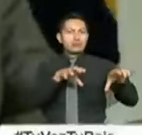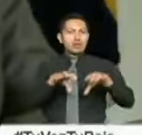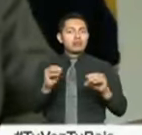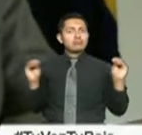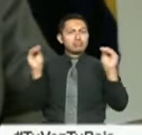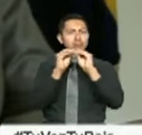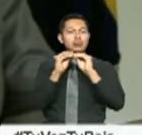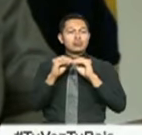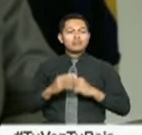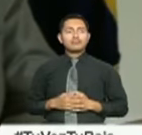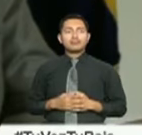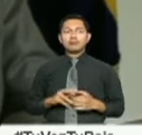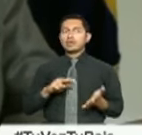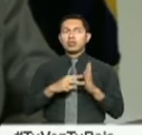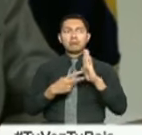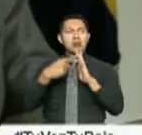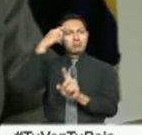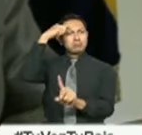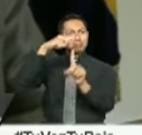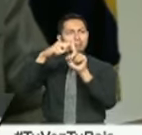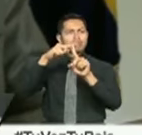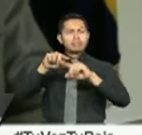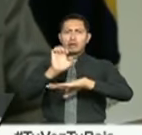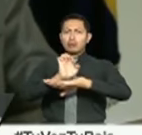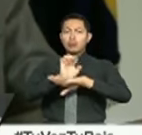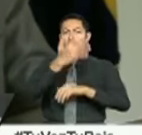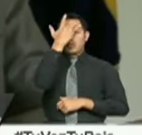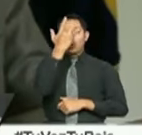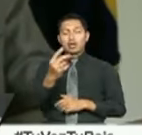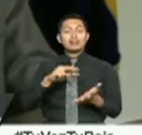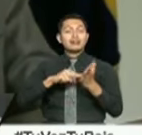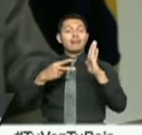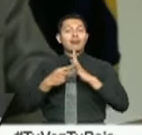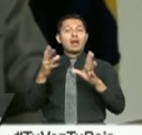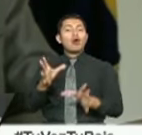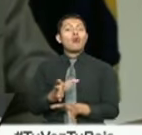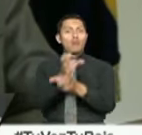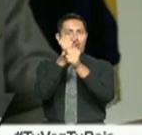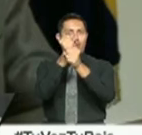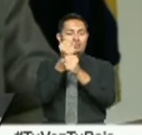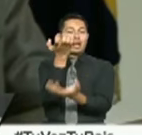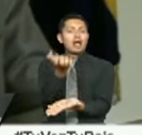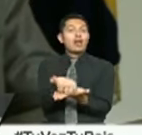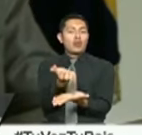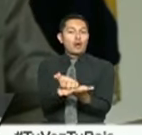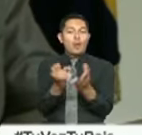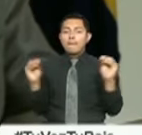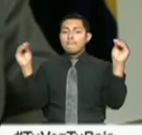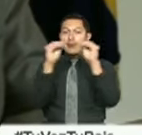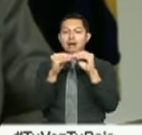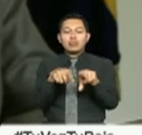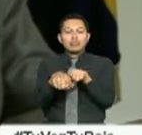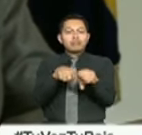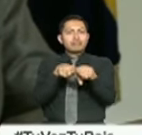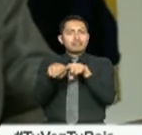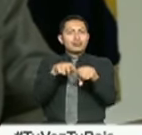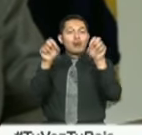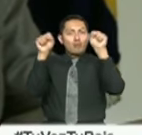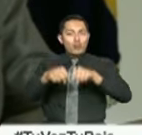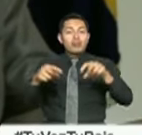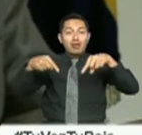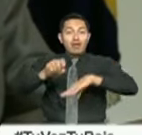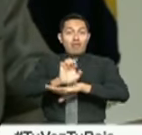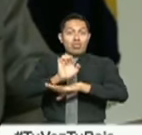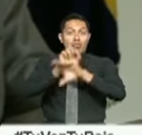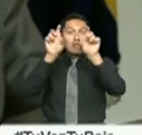Esto es bueno para el país porque va a recuperar el aparato productivo, su competitividad. Va a ser competitivo